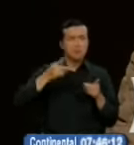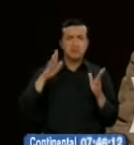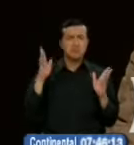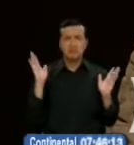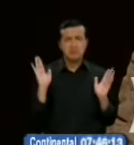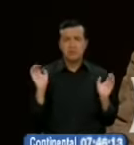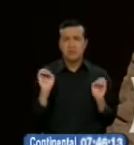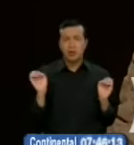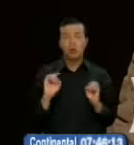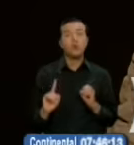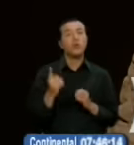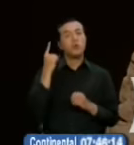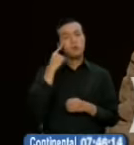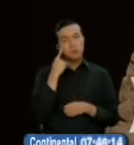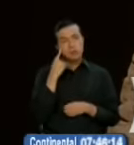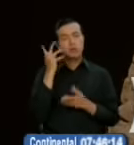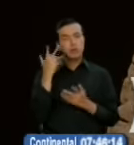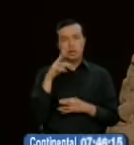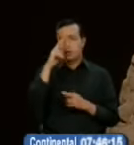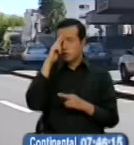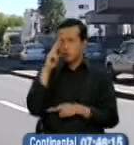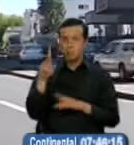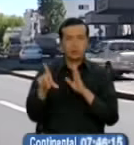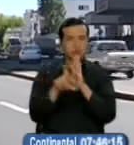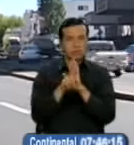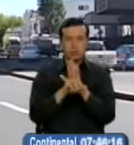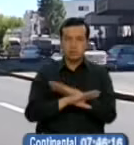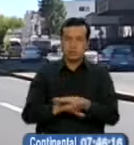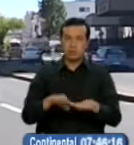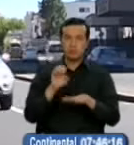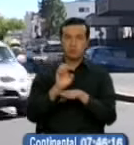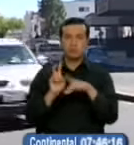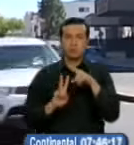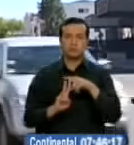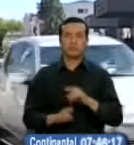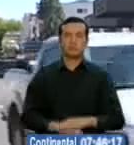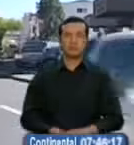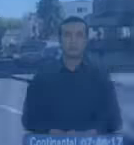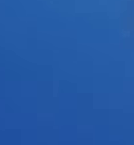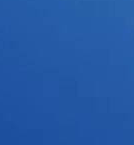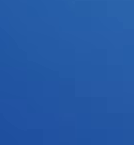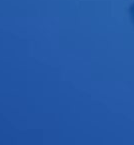nada. Lo único que quiere hacer es que se respete la norma. Alex Llanos, Ecuador TV.